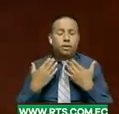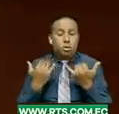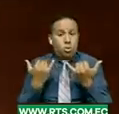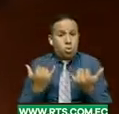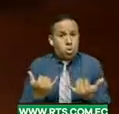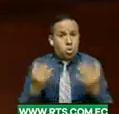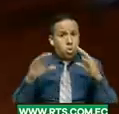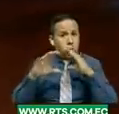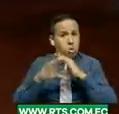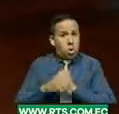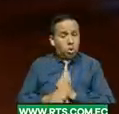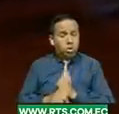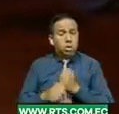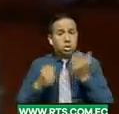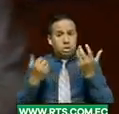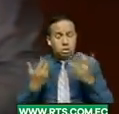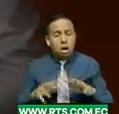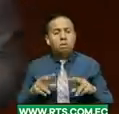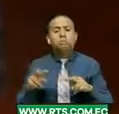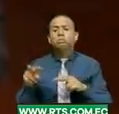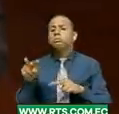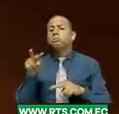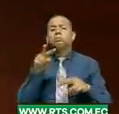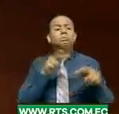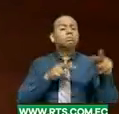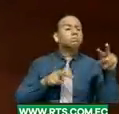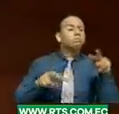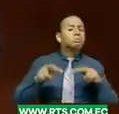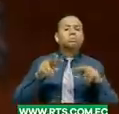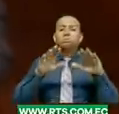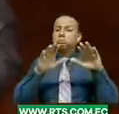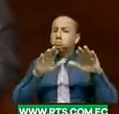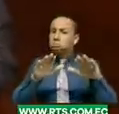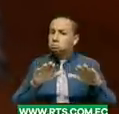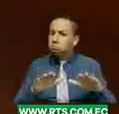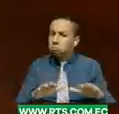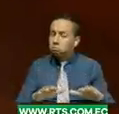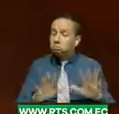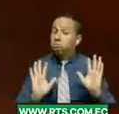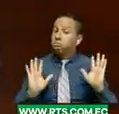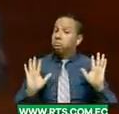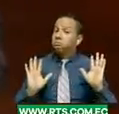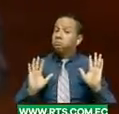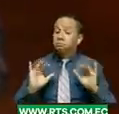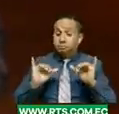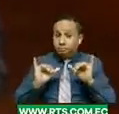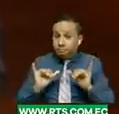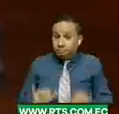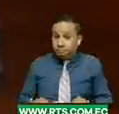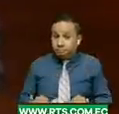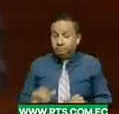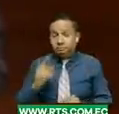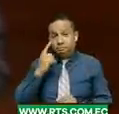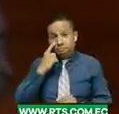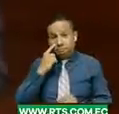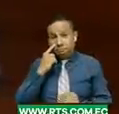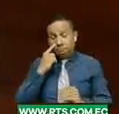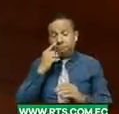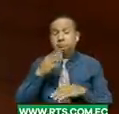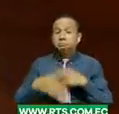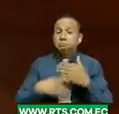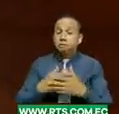hoy aparentemente todo es calma aquí afuera. Esperamos nosotros también continuar aquí en este sector del noroeste de